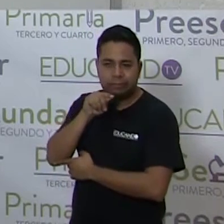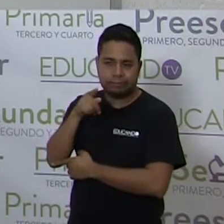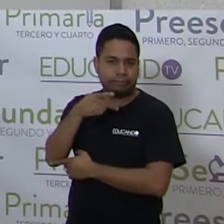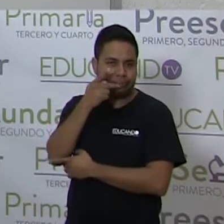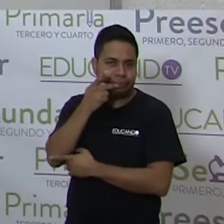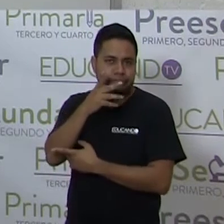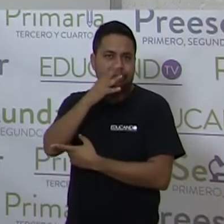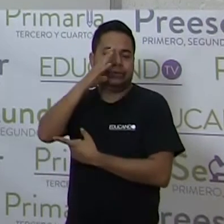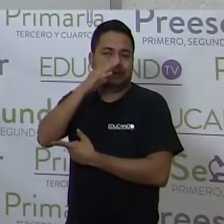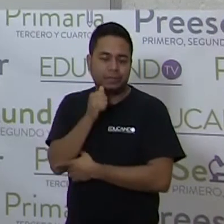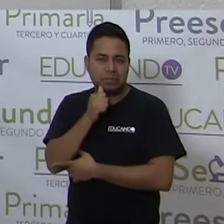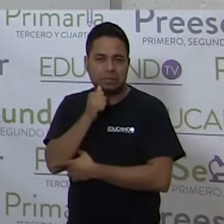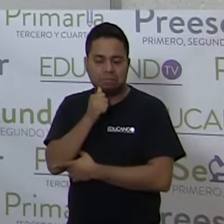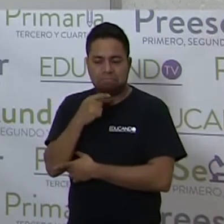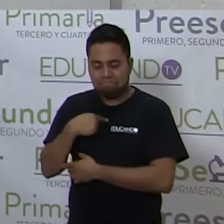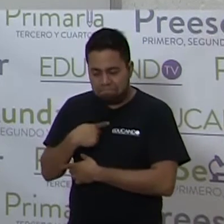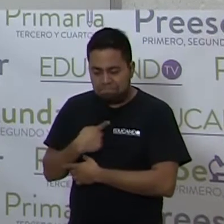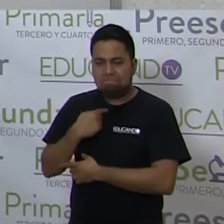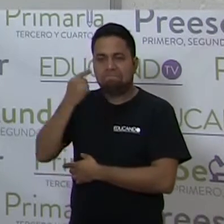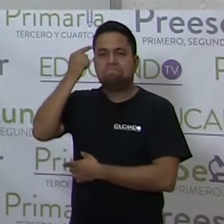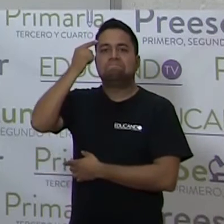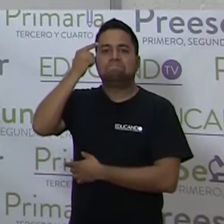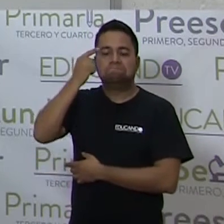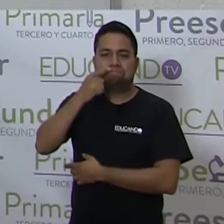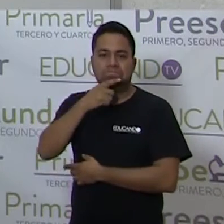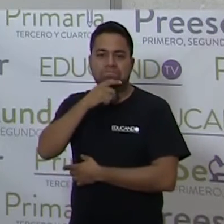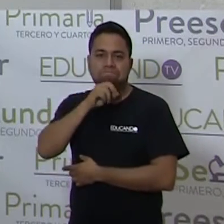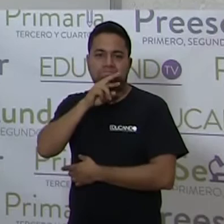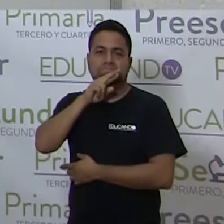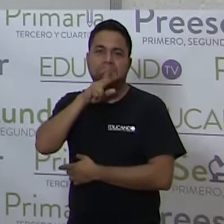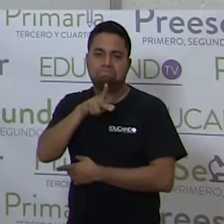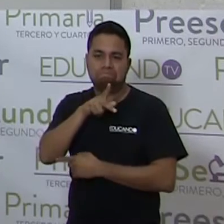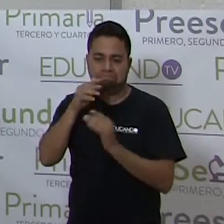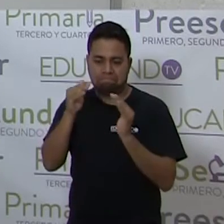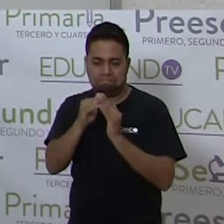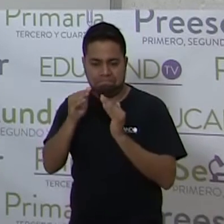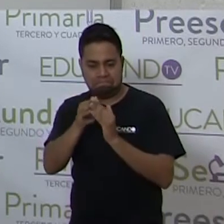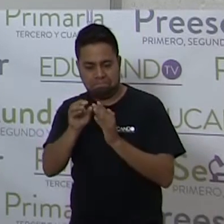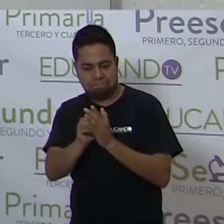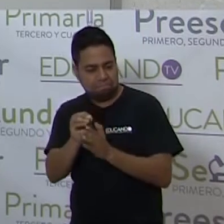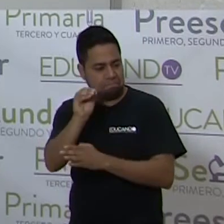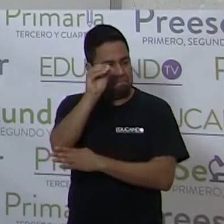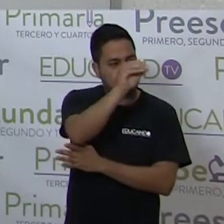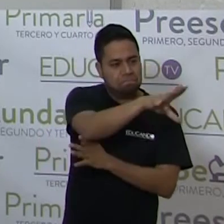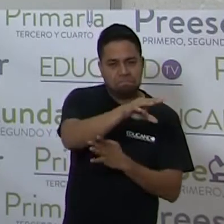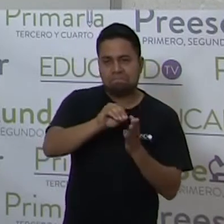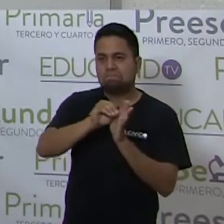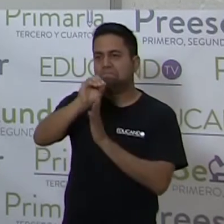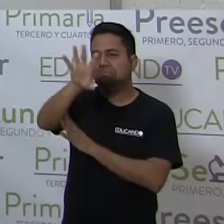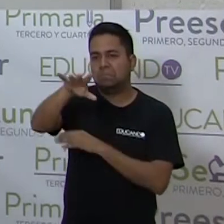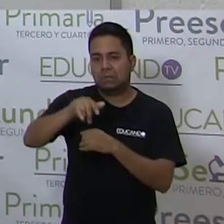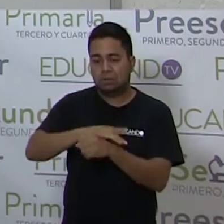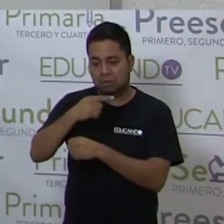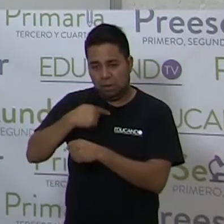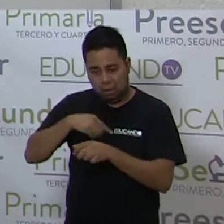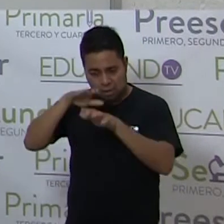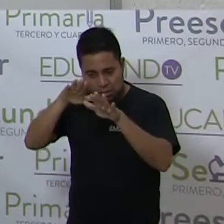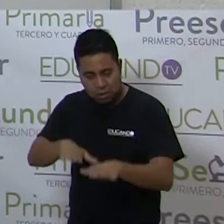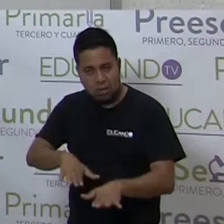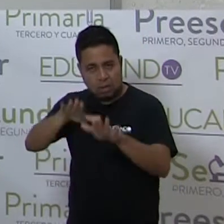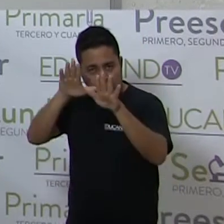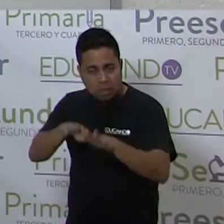Entonces estos creadores los cambiaron de hogar, porque no conseguían que los adoraran ni que los